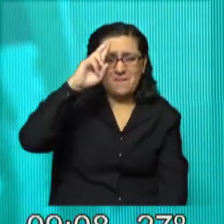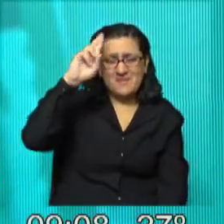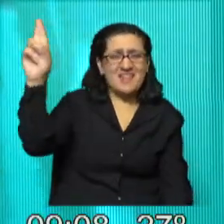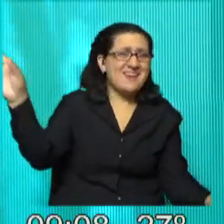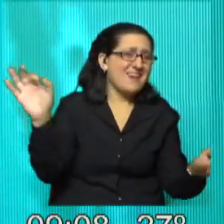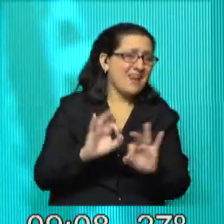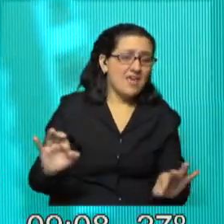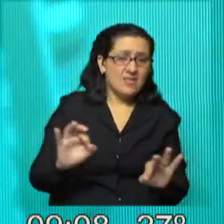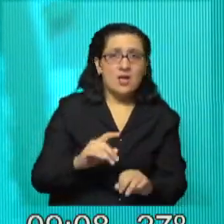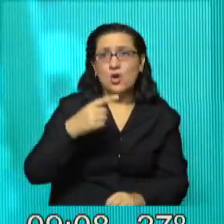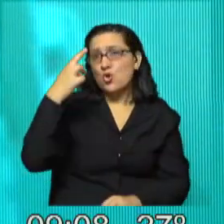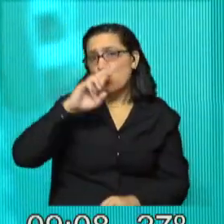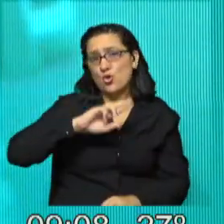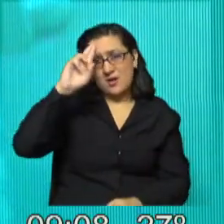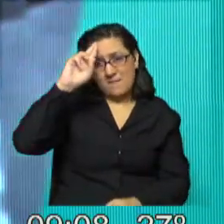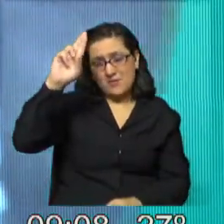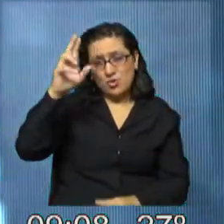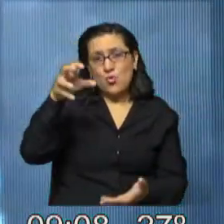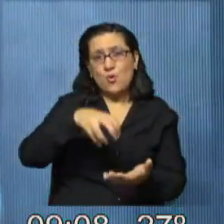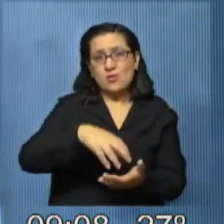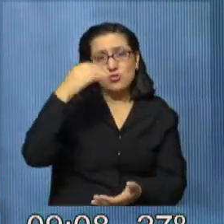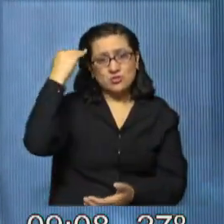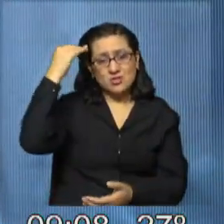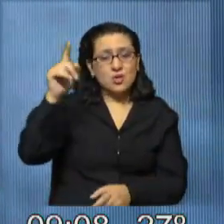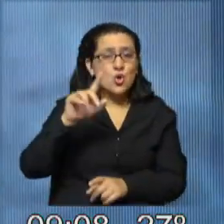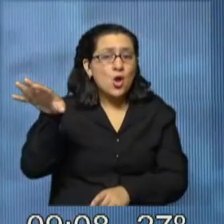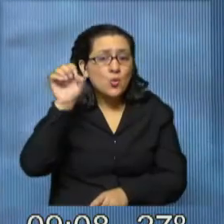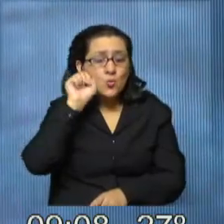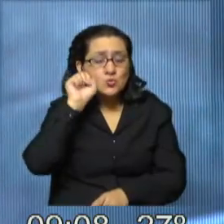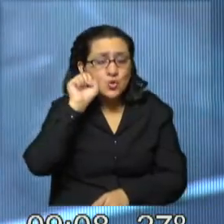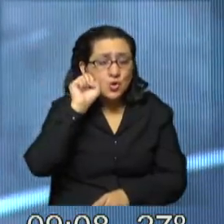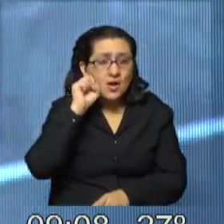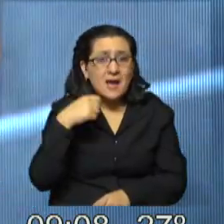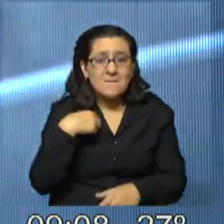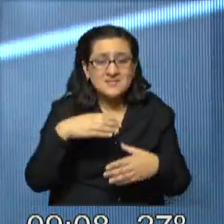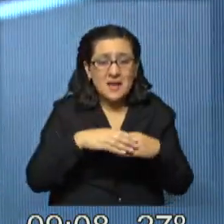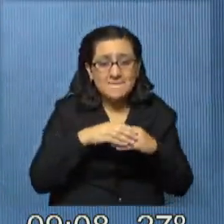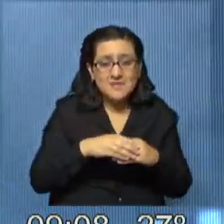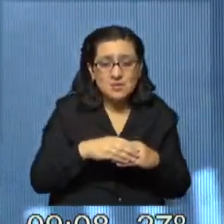absolutamente nada, no respeto los espacios docentes, no escucho a mis propios amigos, a mis